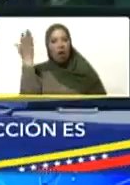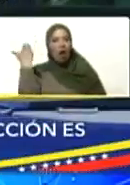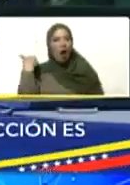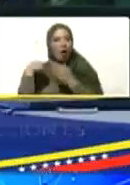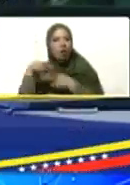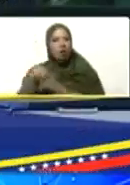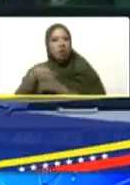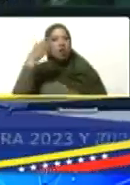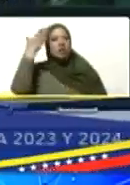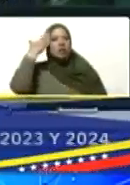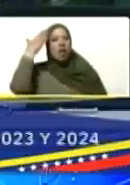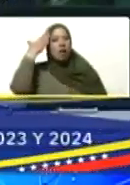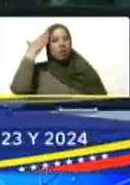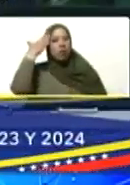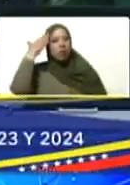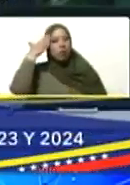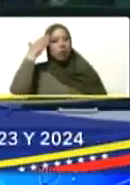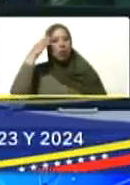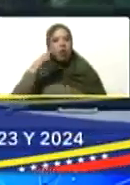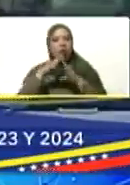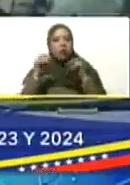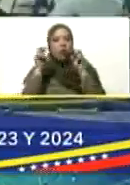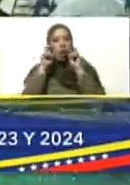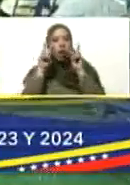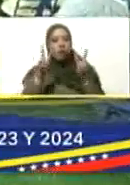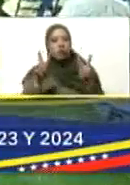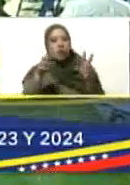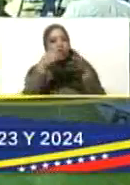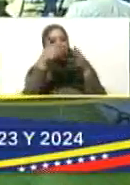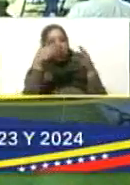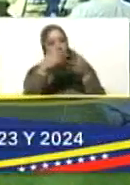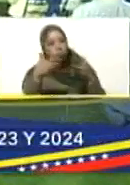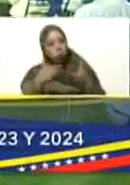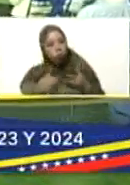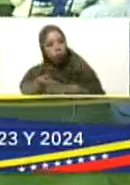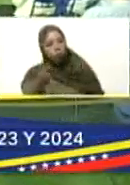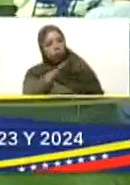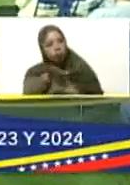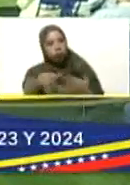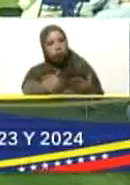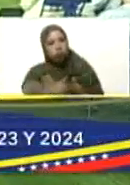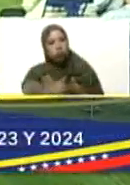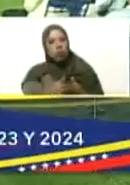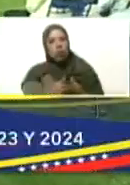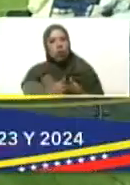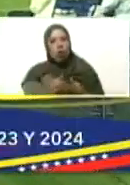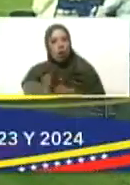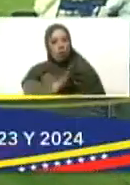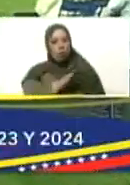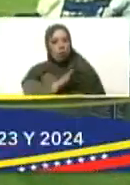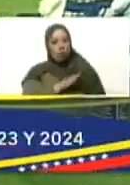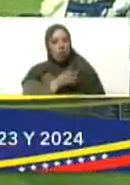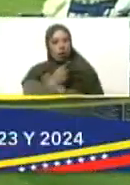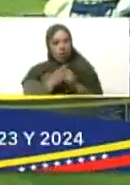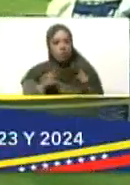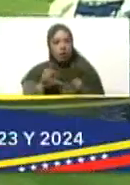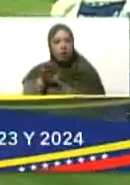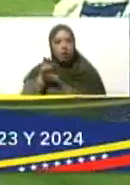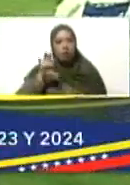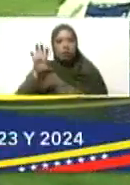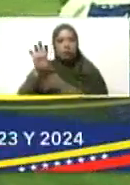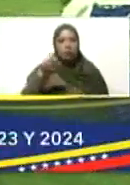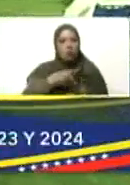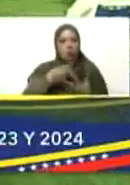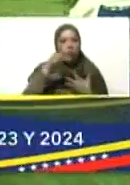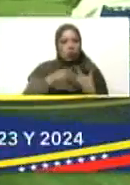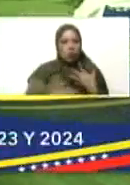sabio también, que pudo recoger todas estas visiones y pudo construir una visión de país, un proyecto